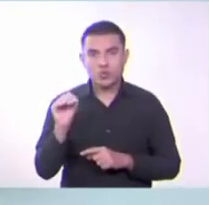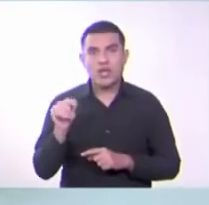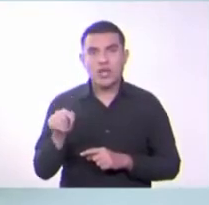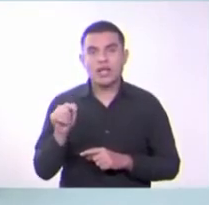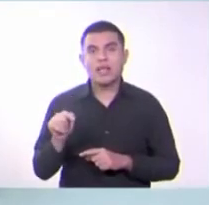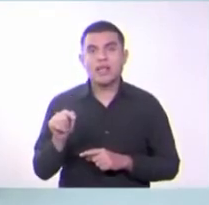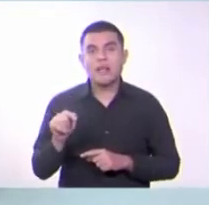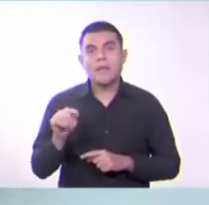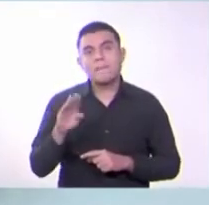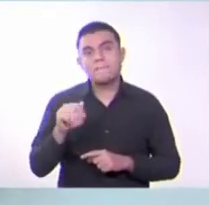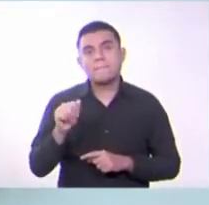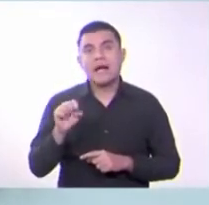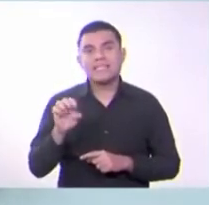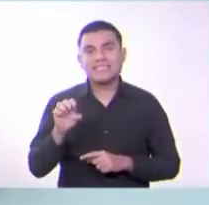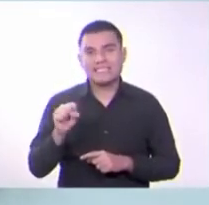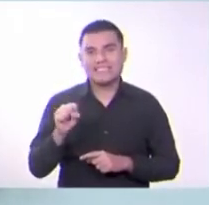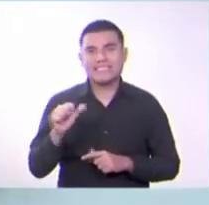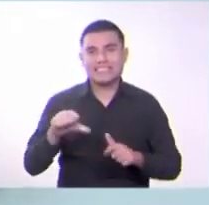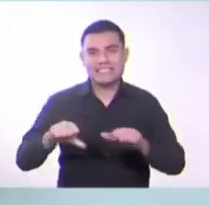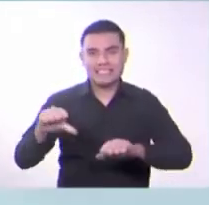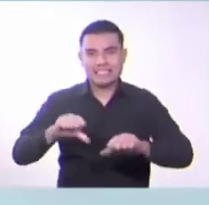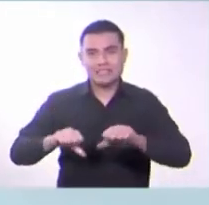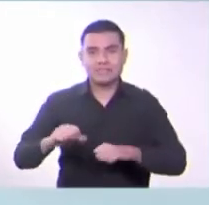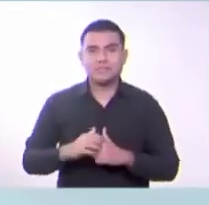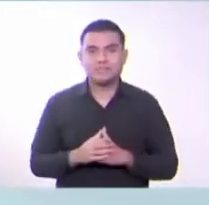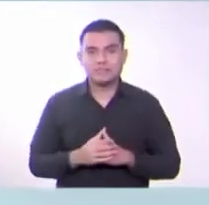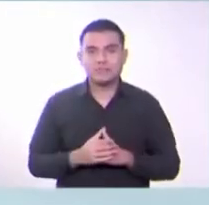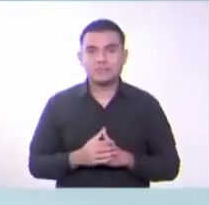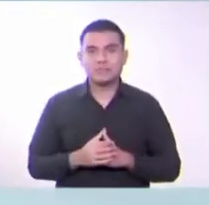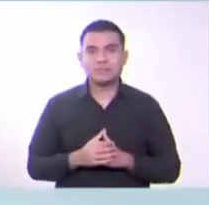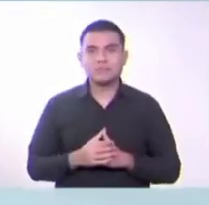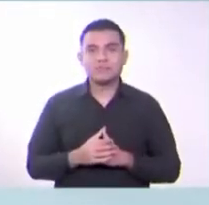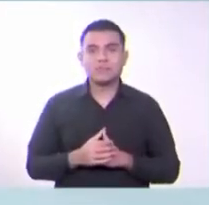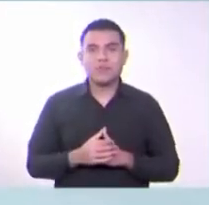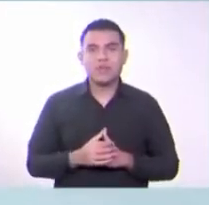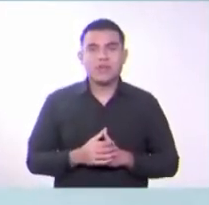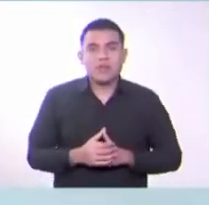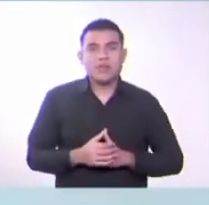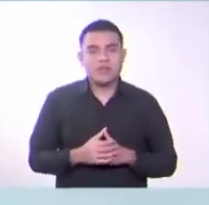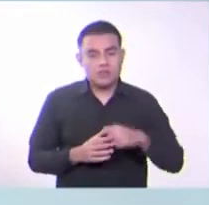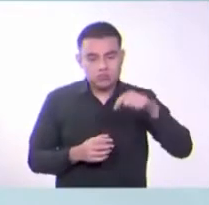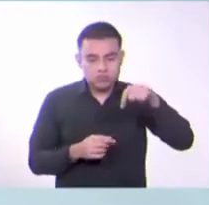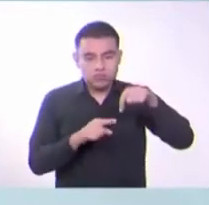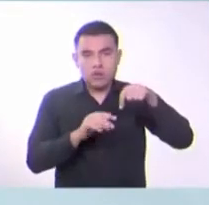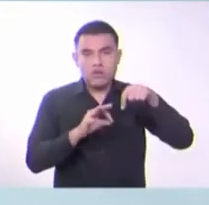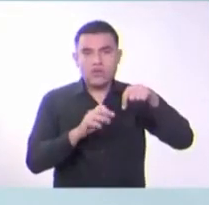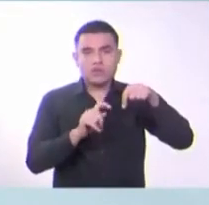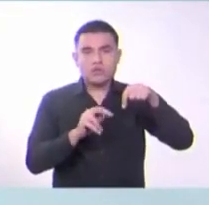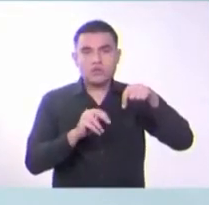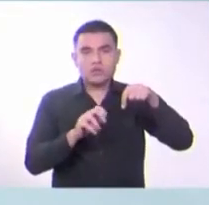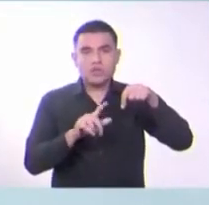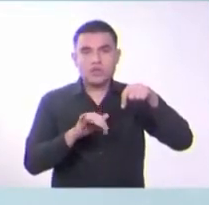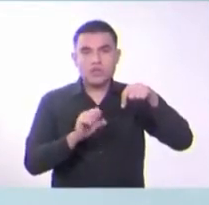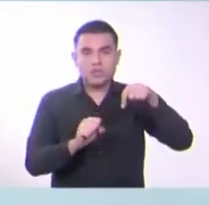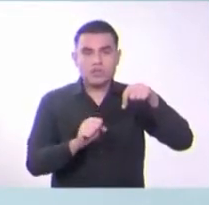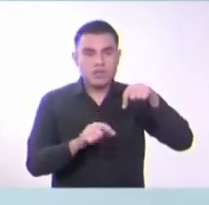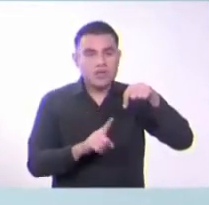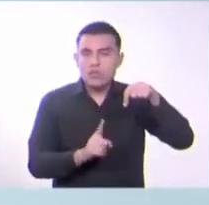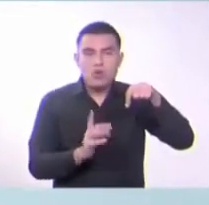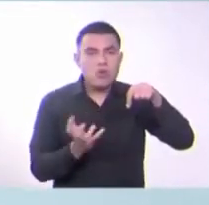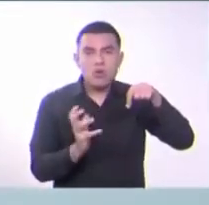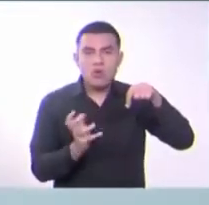presencia de sustancias básicas. La fenolftaleína permanece incolora en soluciones